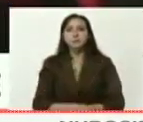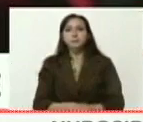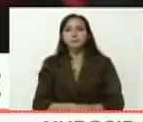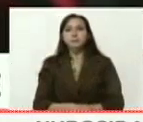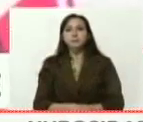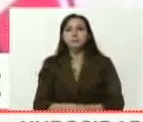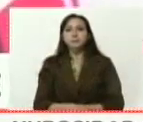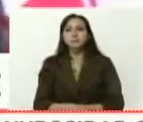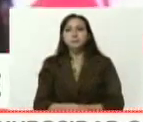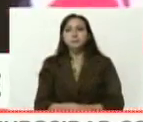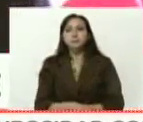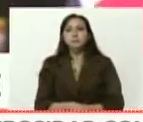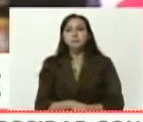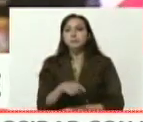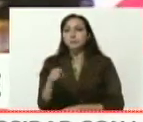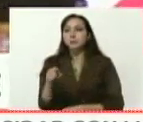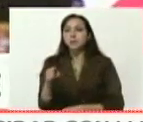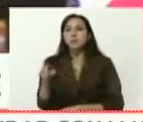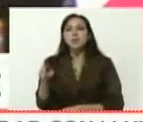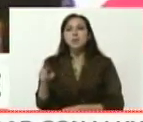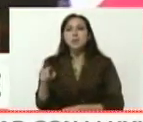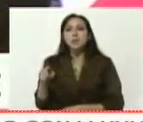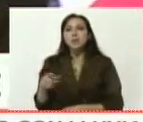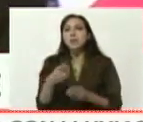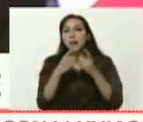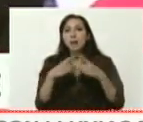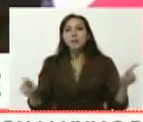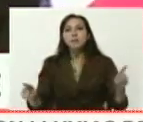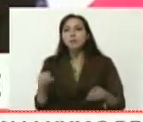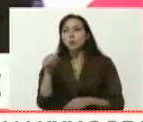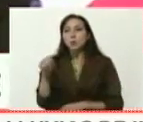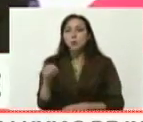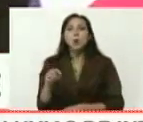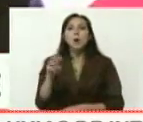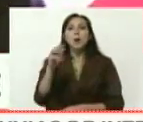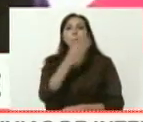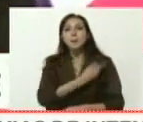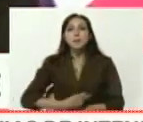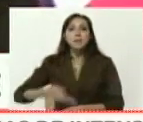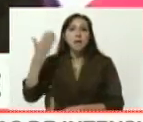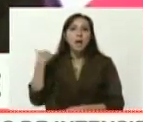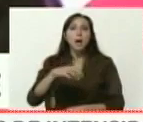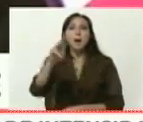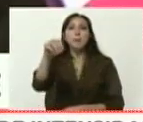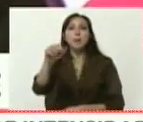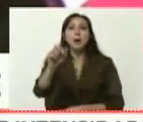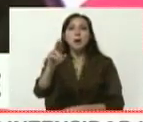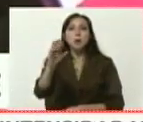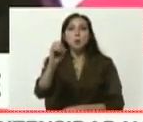derrocamiento de la dictadura de Marcos Pérez Jiménez,